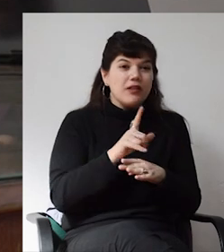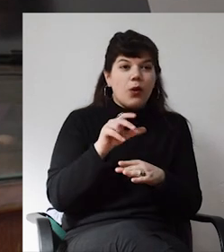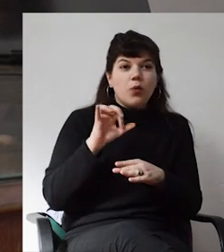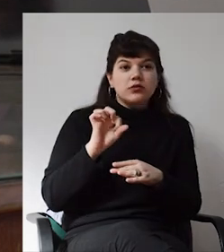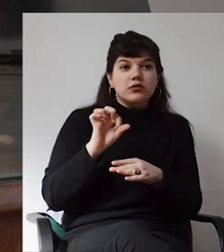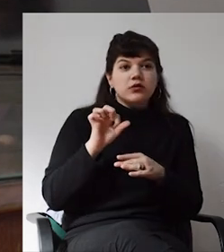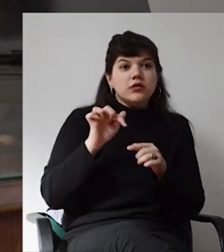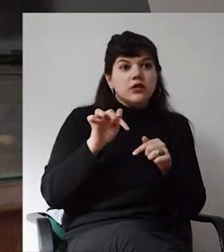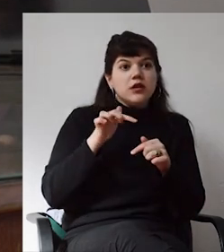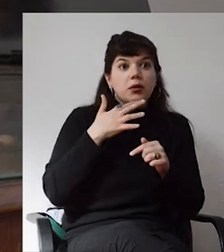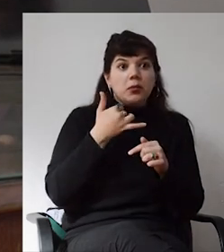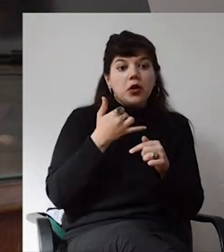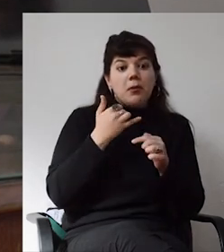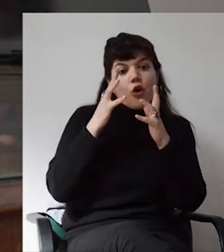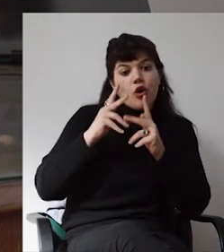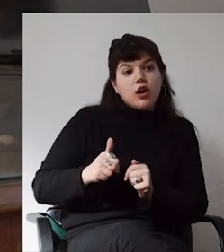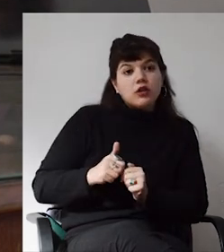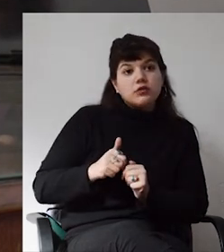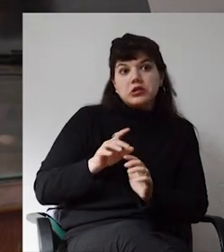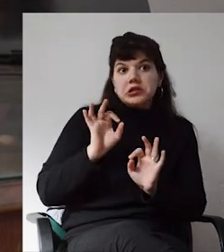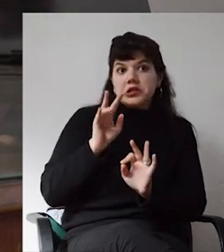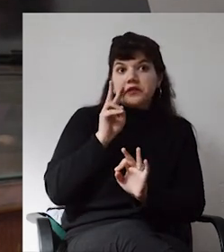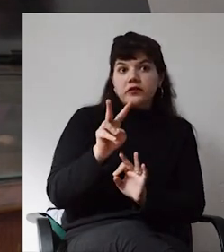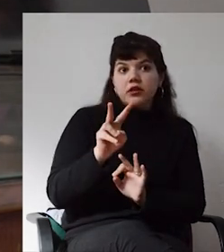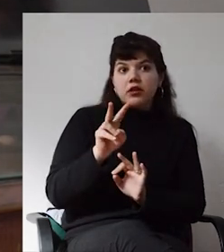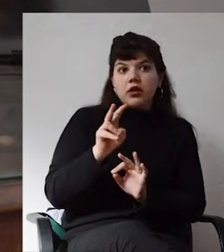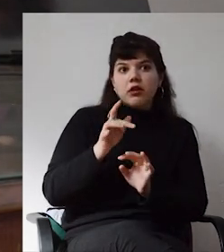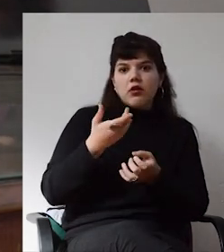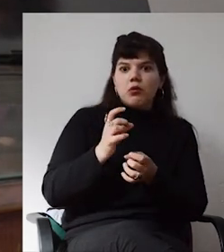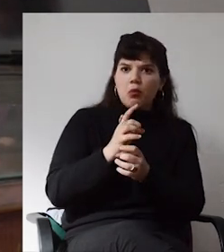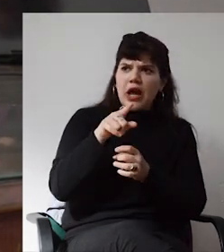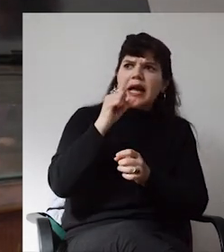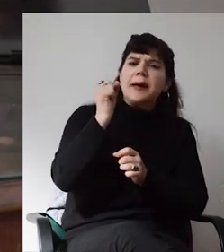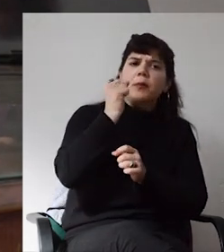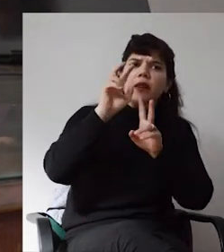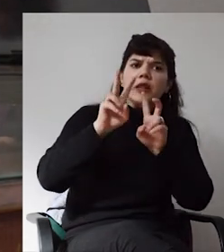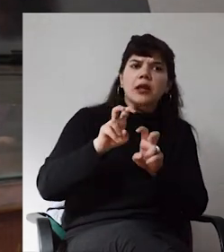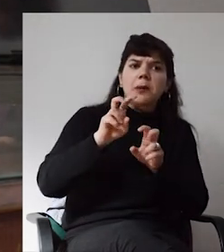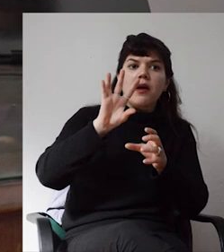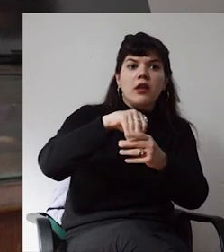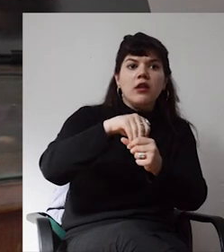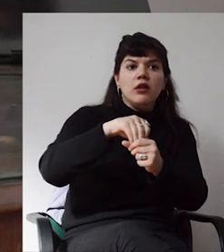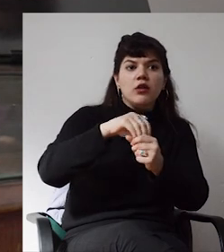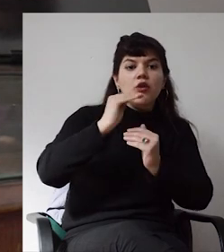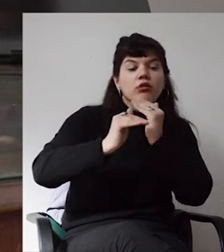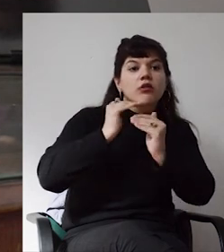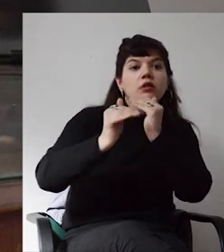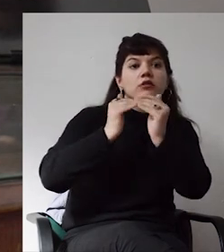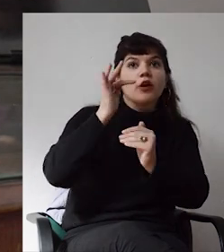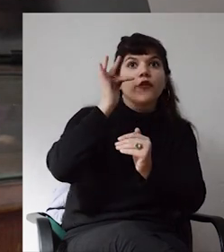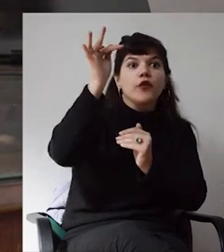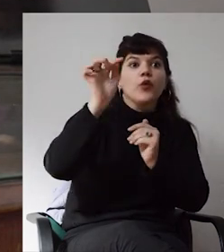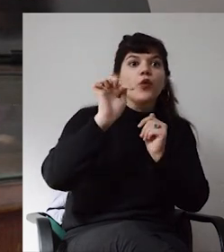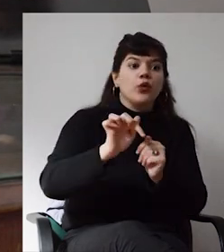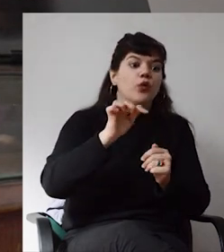que si la gestión no se ve como algo importante dentro del